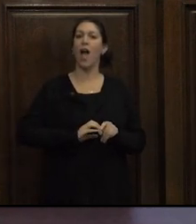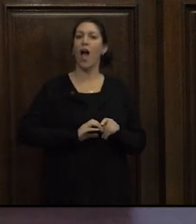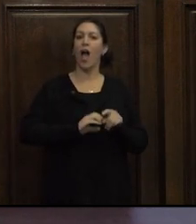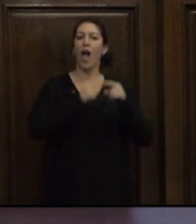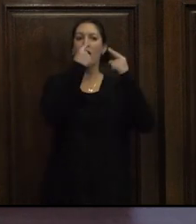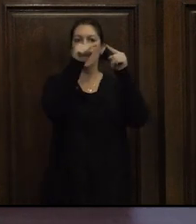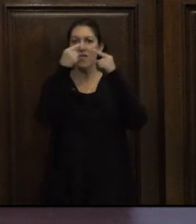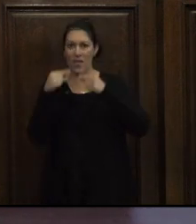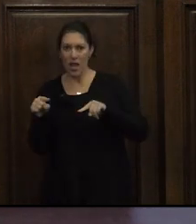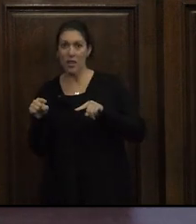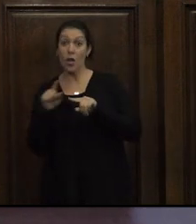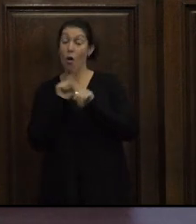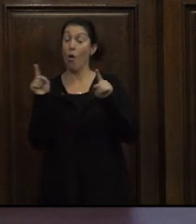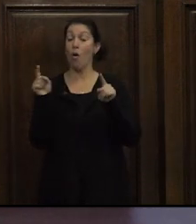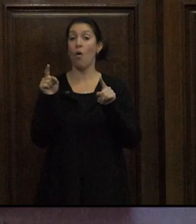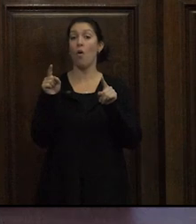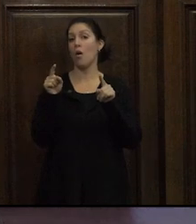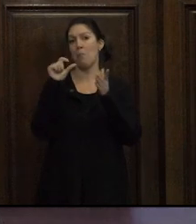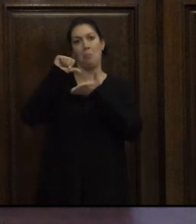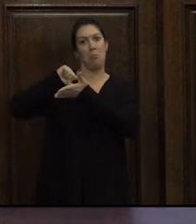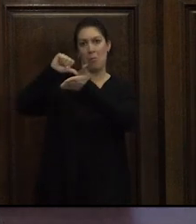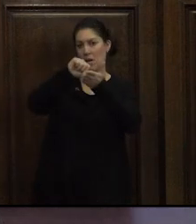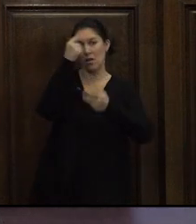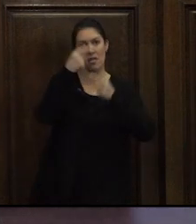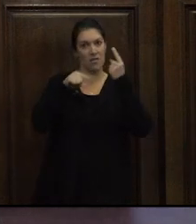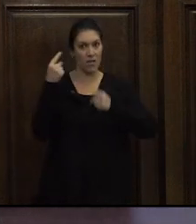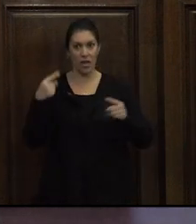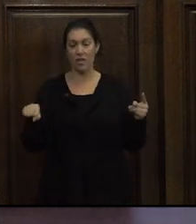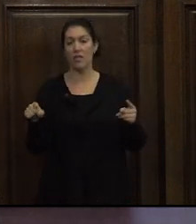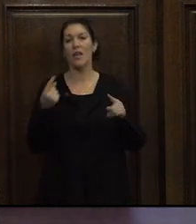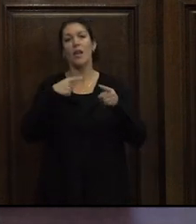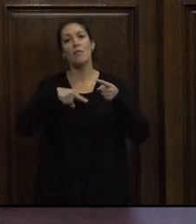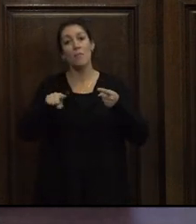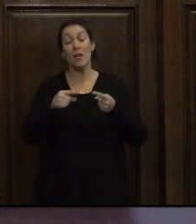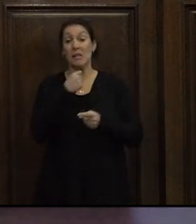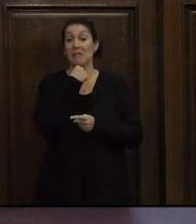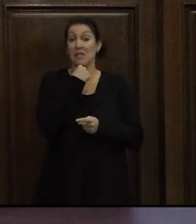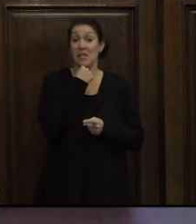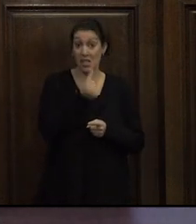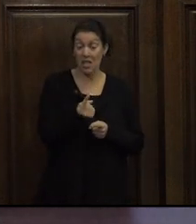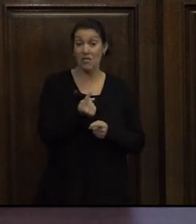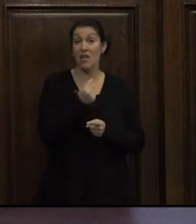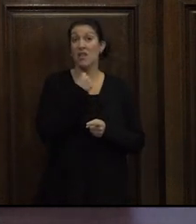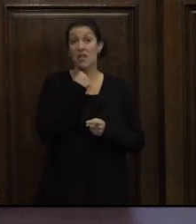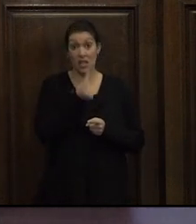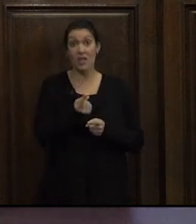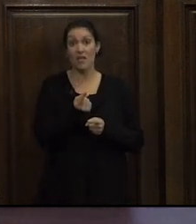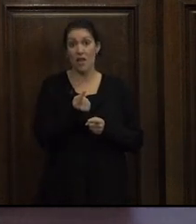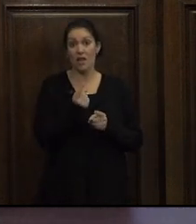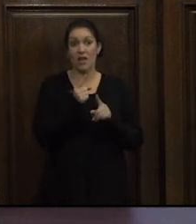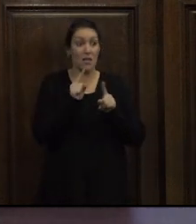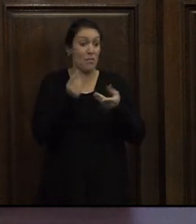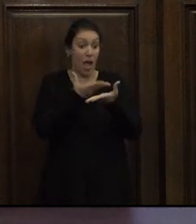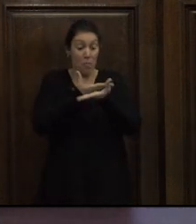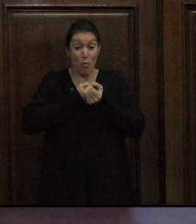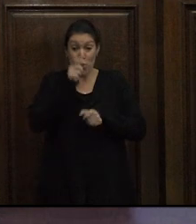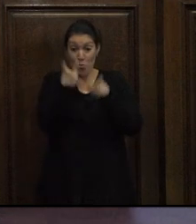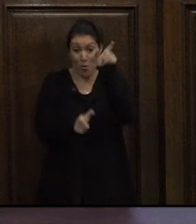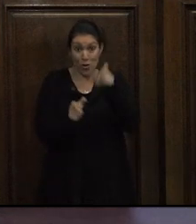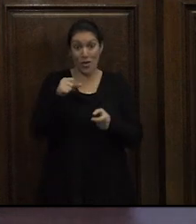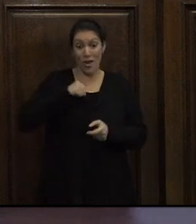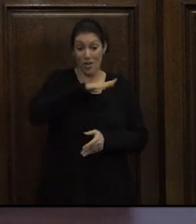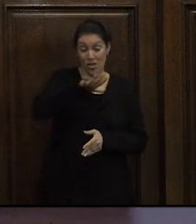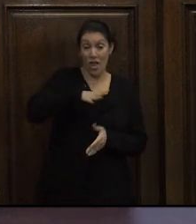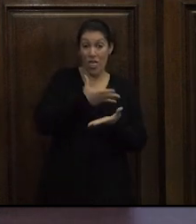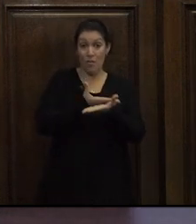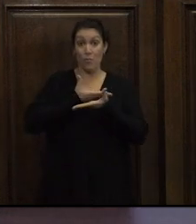común, en varios países muy diferentes y que en general sean muy exitosas, ¿no? Que tengan tanto apoyo de la población. Entonces